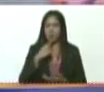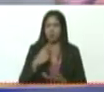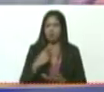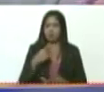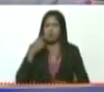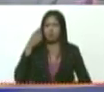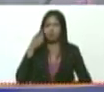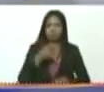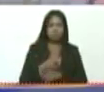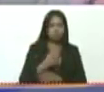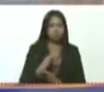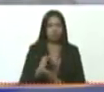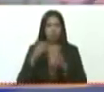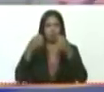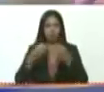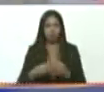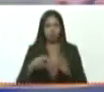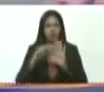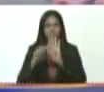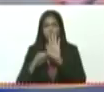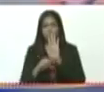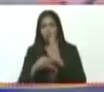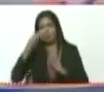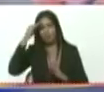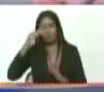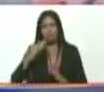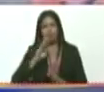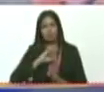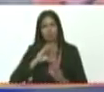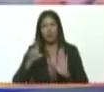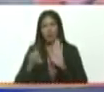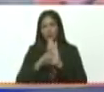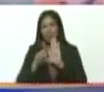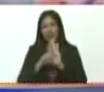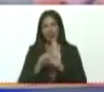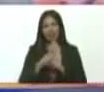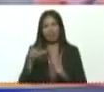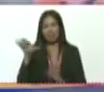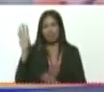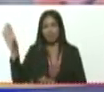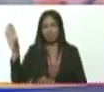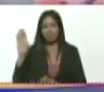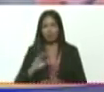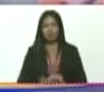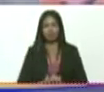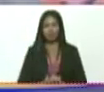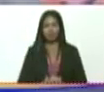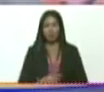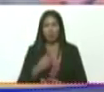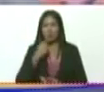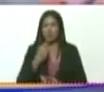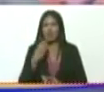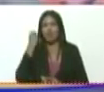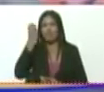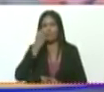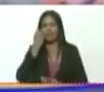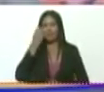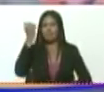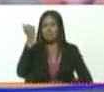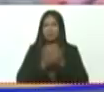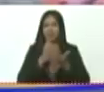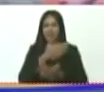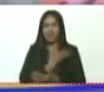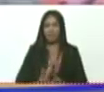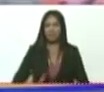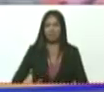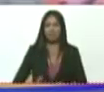penado gravemente en los códigos militares y penales del país. ¿Cómo se puede llamar el que piensa matar al presidente de